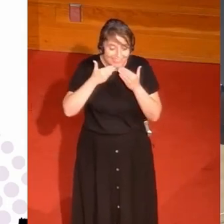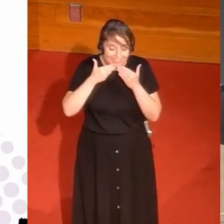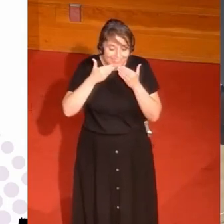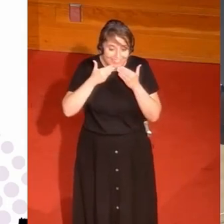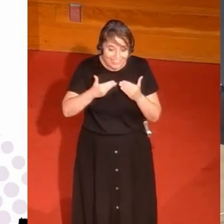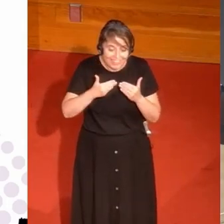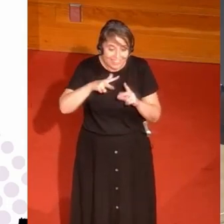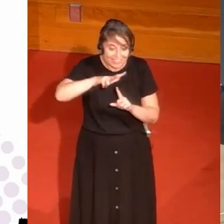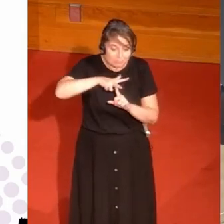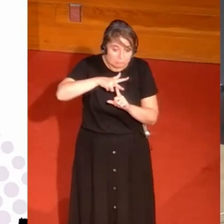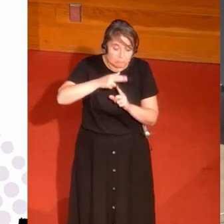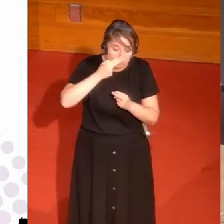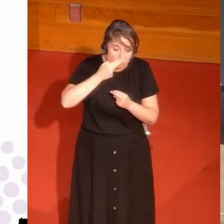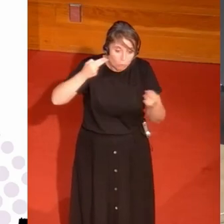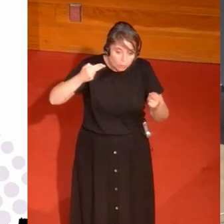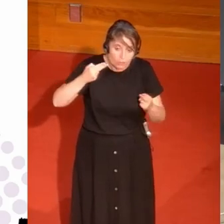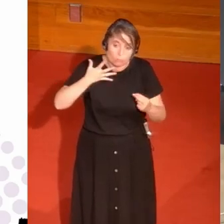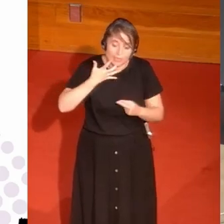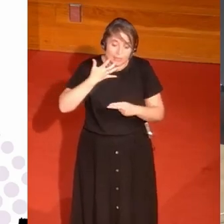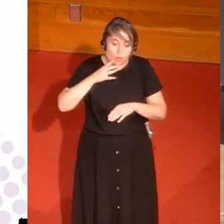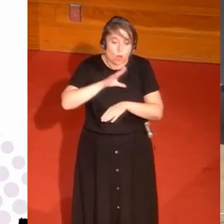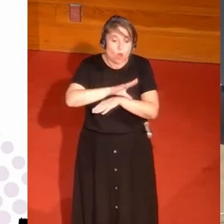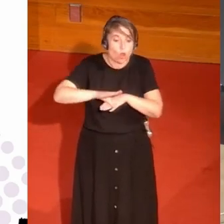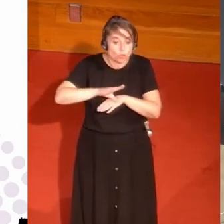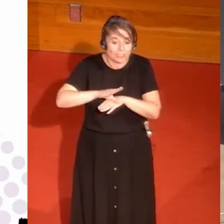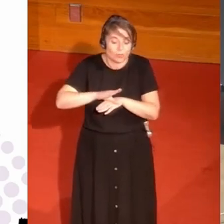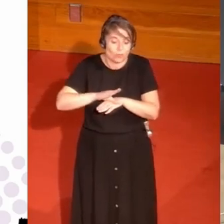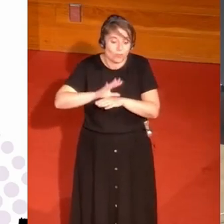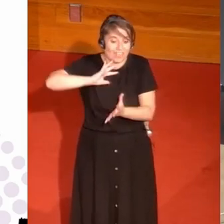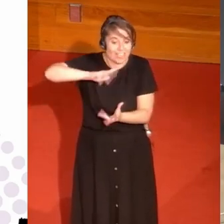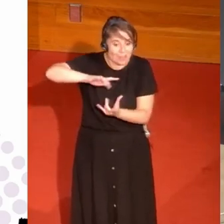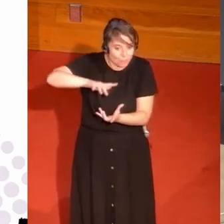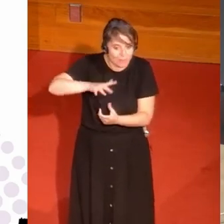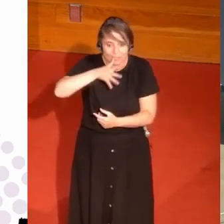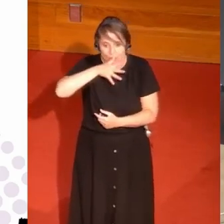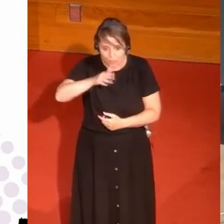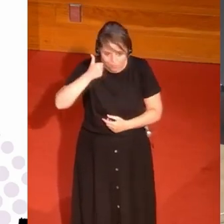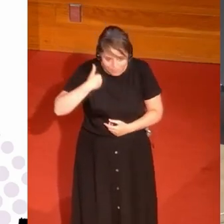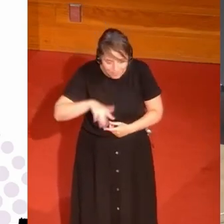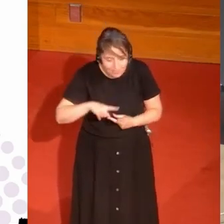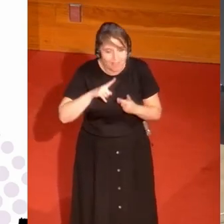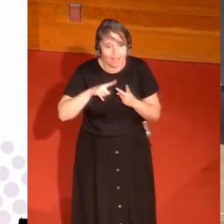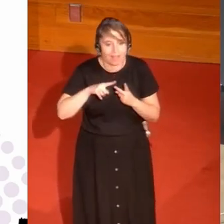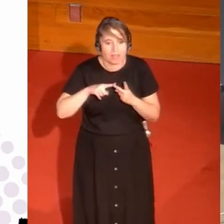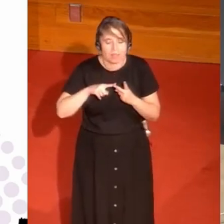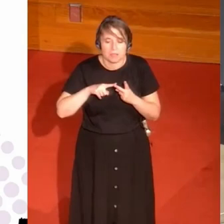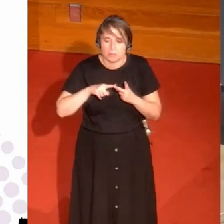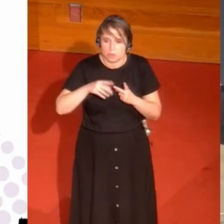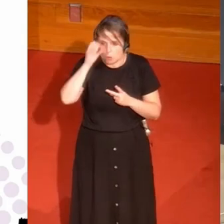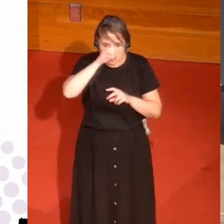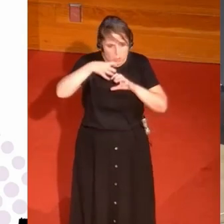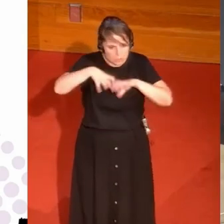el ente público haya mecanismos hay un consejos de de informativos que que lo han denunciado ha habido dimisiones